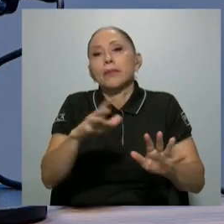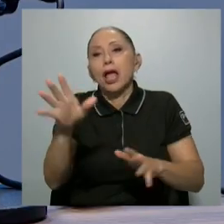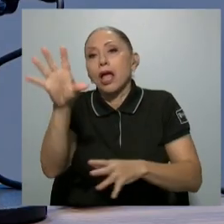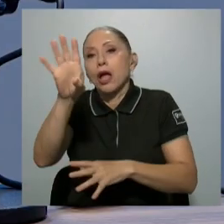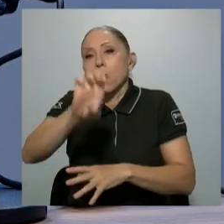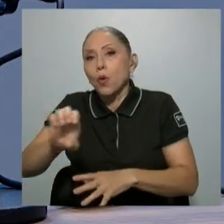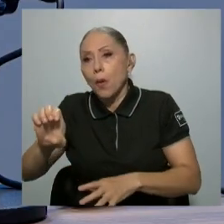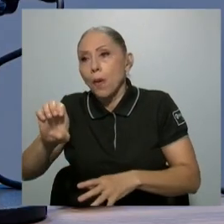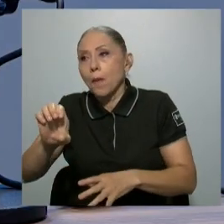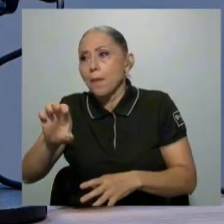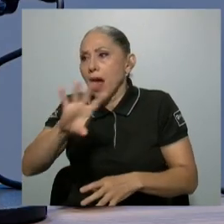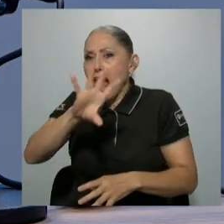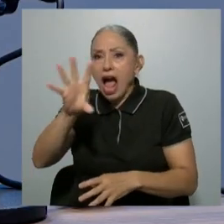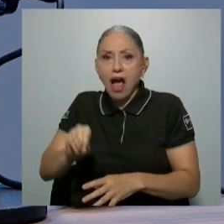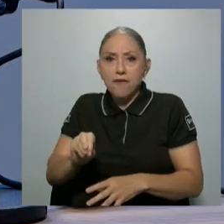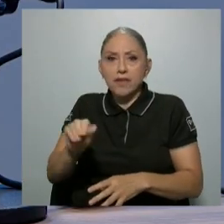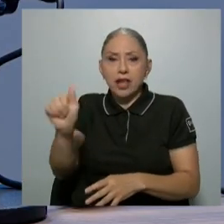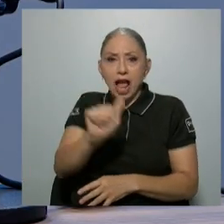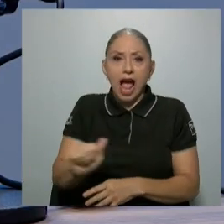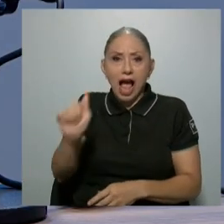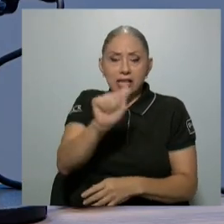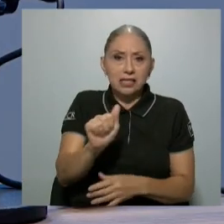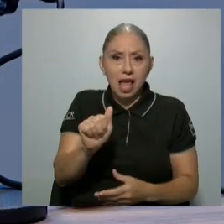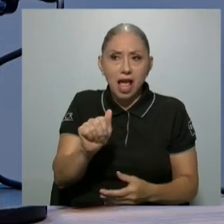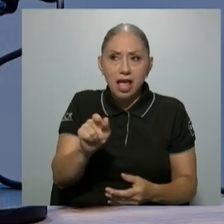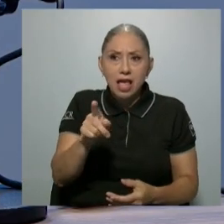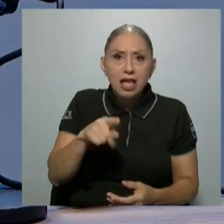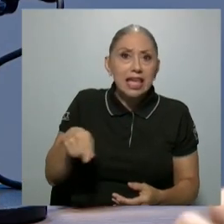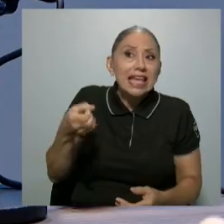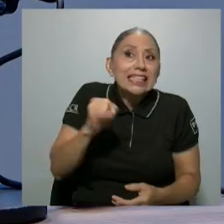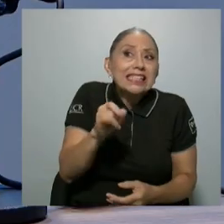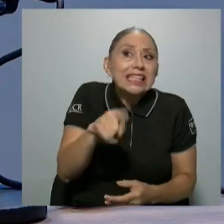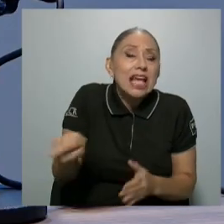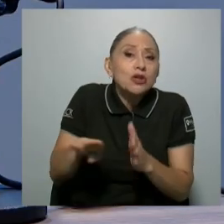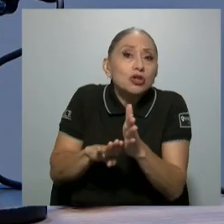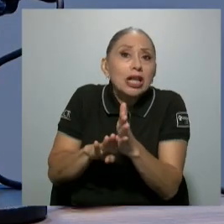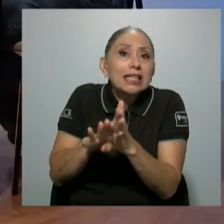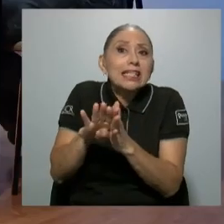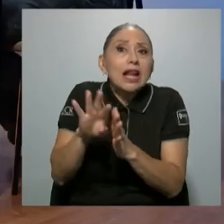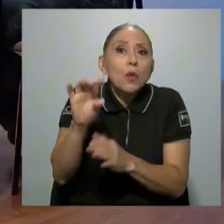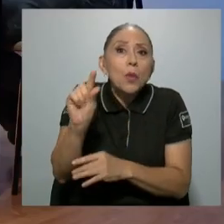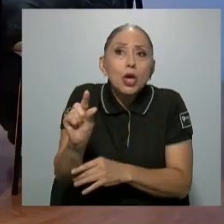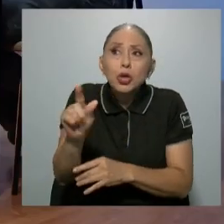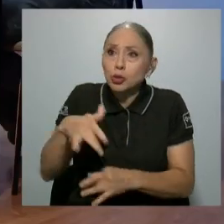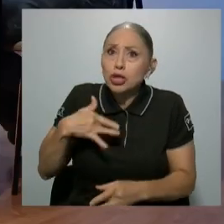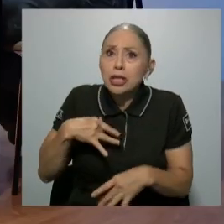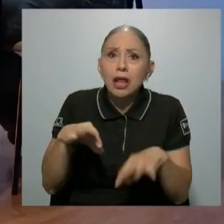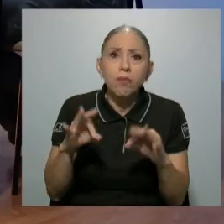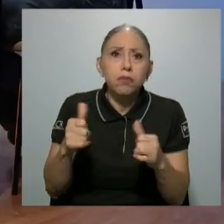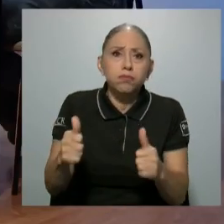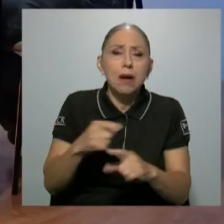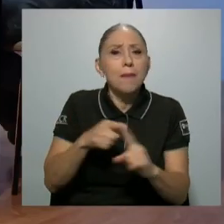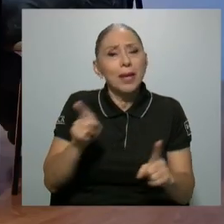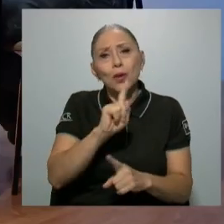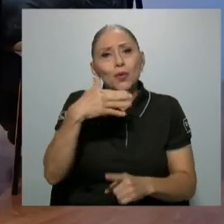también, que se darían con una piedra en el pecho creciendo 2 o 3%. Entonces, no es tan malo, pero es más.